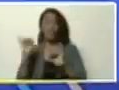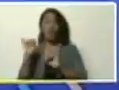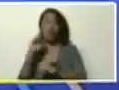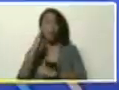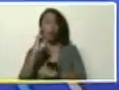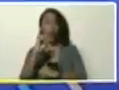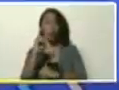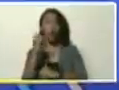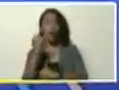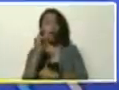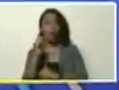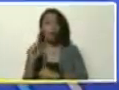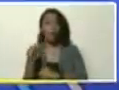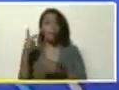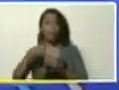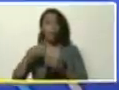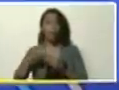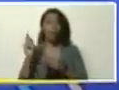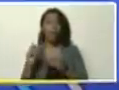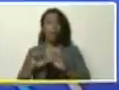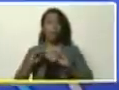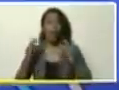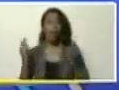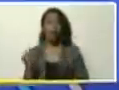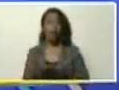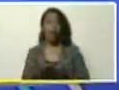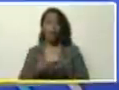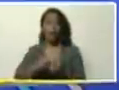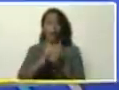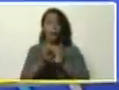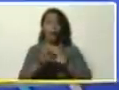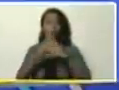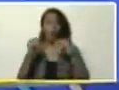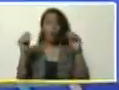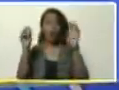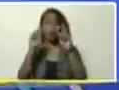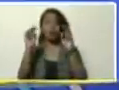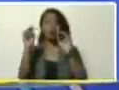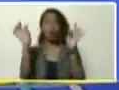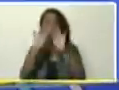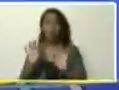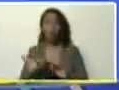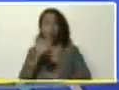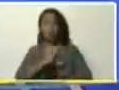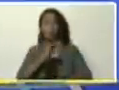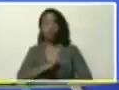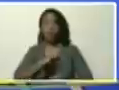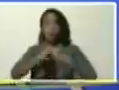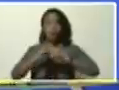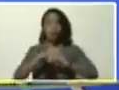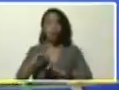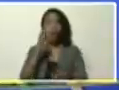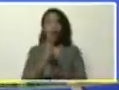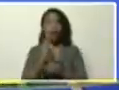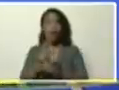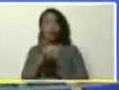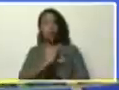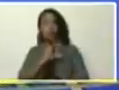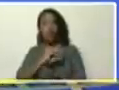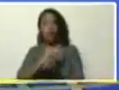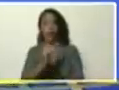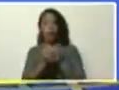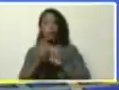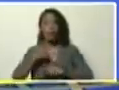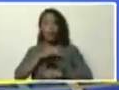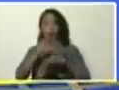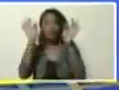petrolera, la pandemia que cambió todas las dinámicas sociales y las redes sociales que cambiaron